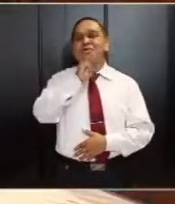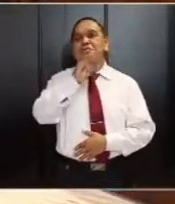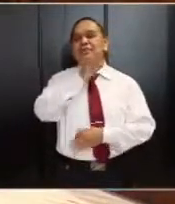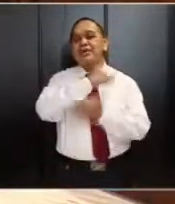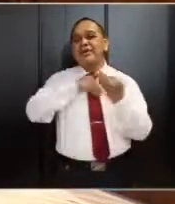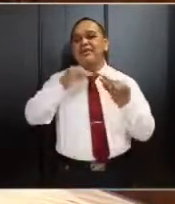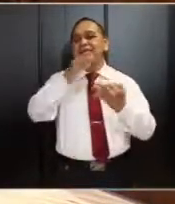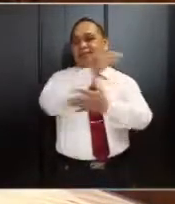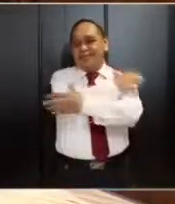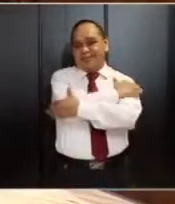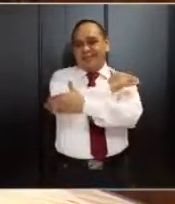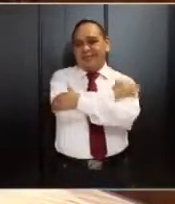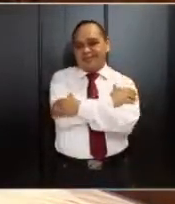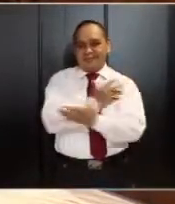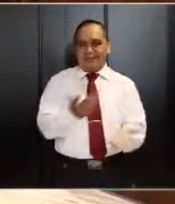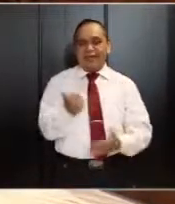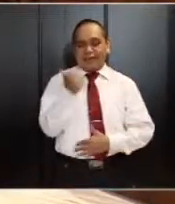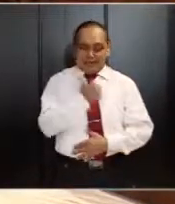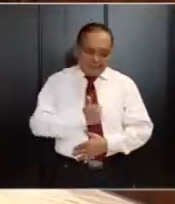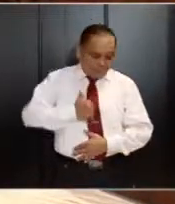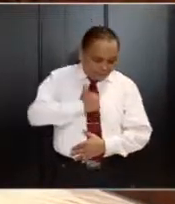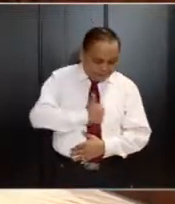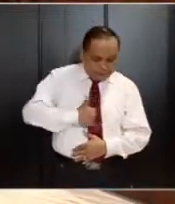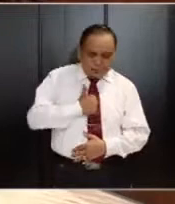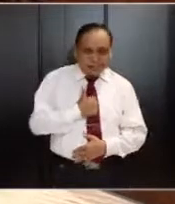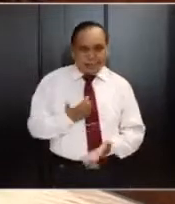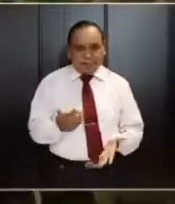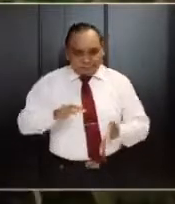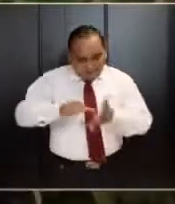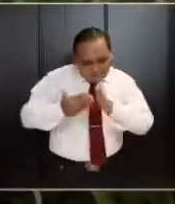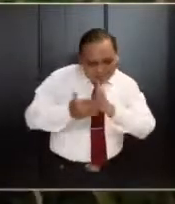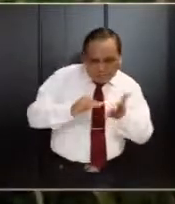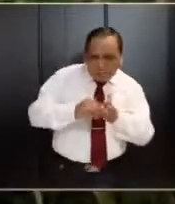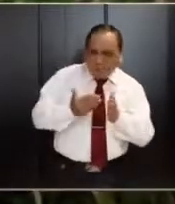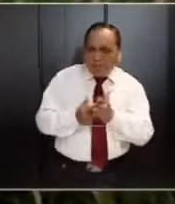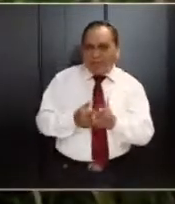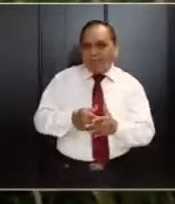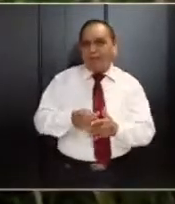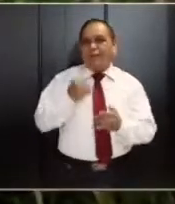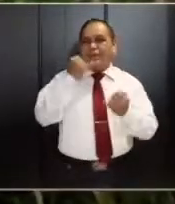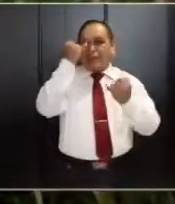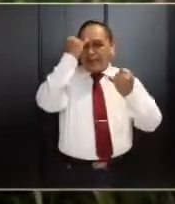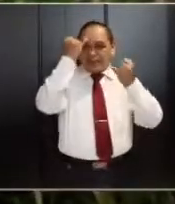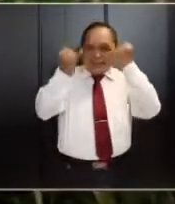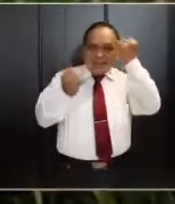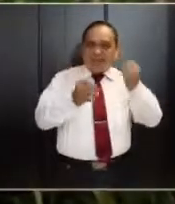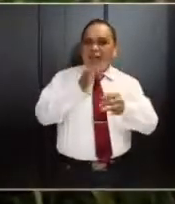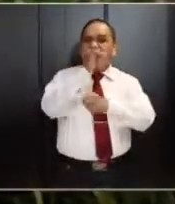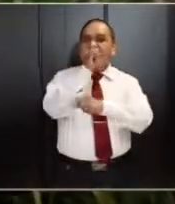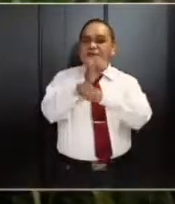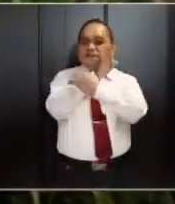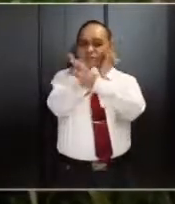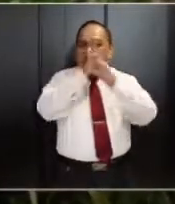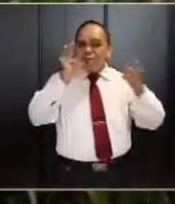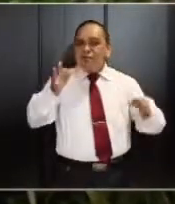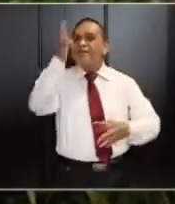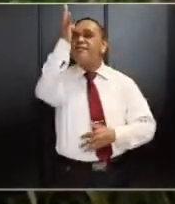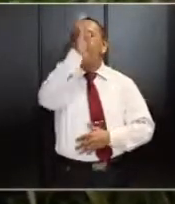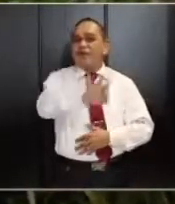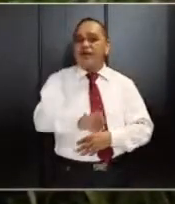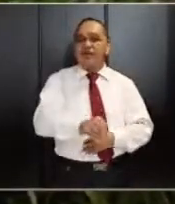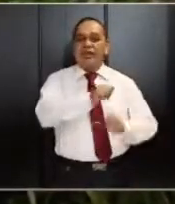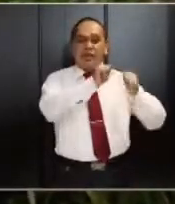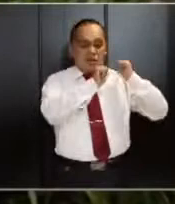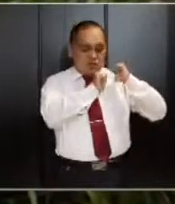especial. Y bueno, pues sí, lamentablemente sigue el manipuleo informativo. Y ahora, incluso alentado por las propias